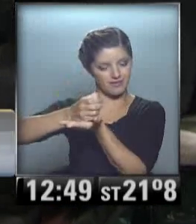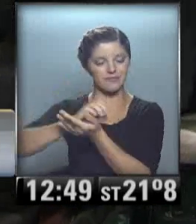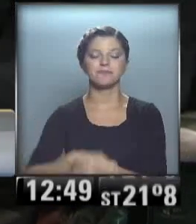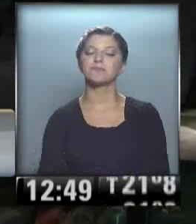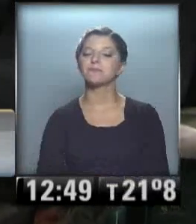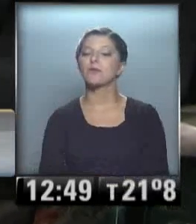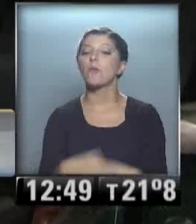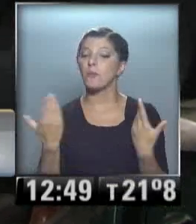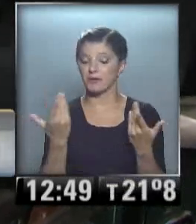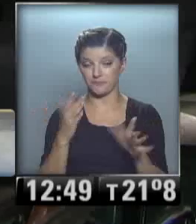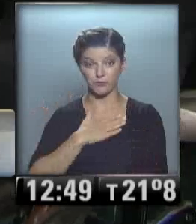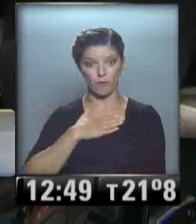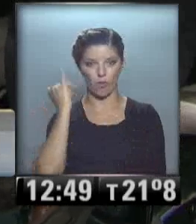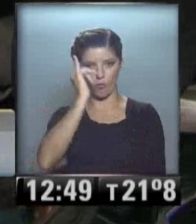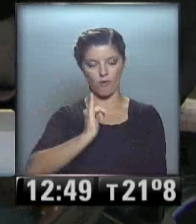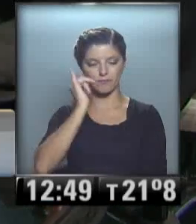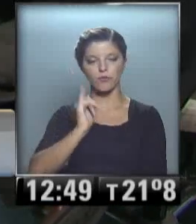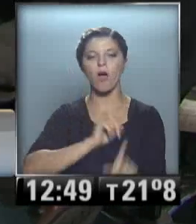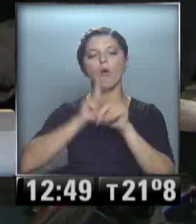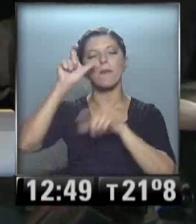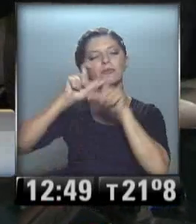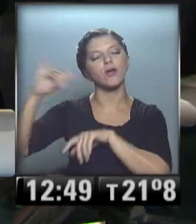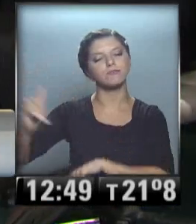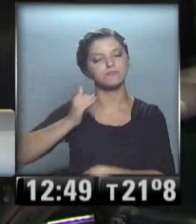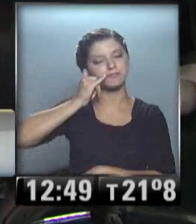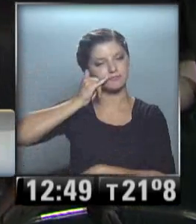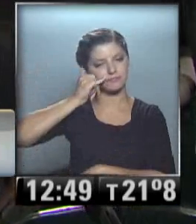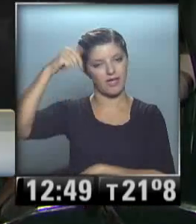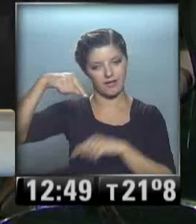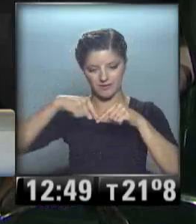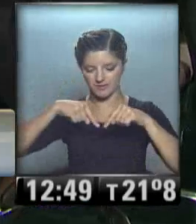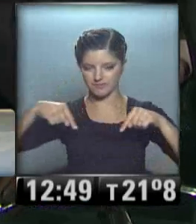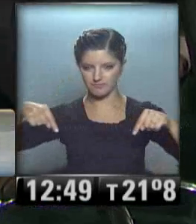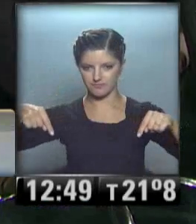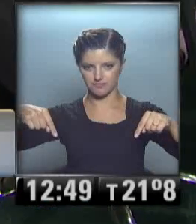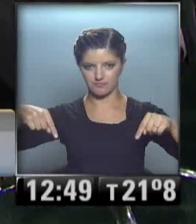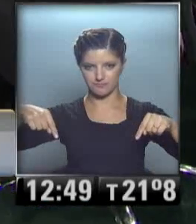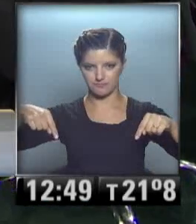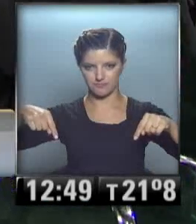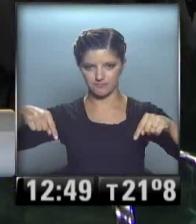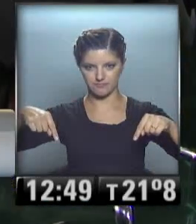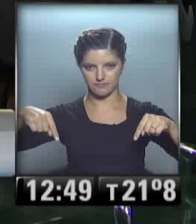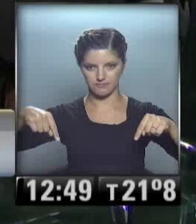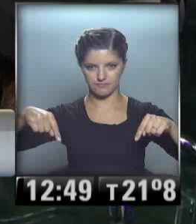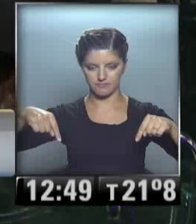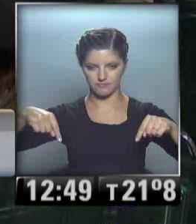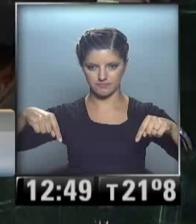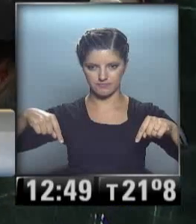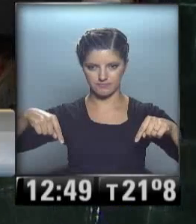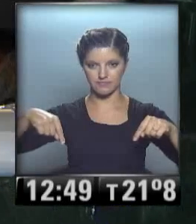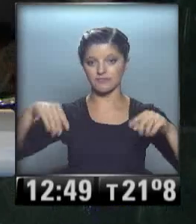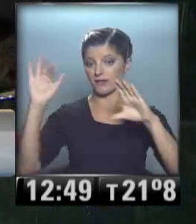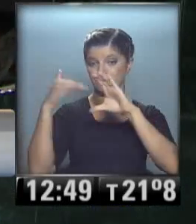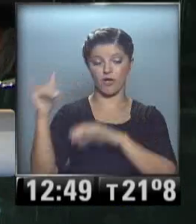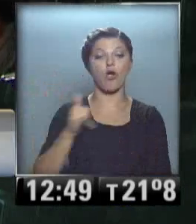le cuento, mire, algunos de los llamados al 0800-444-1777 y al 45350709 se han